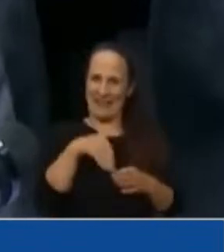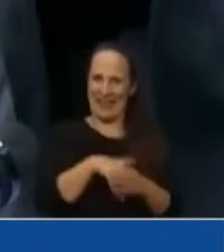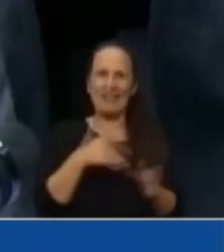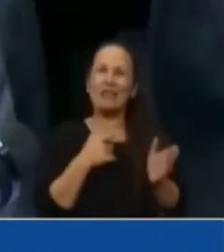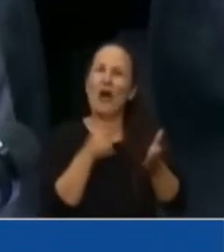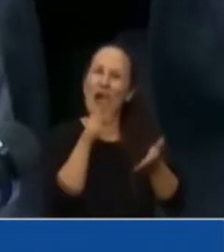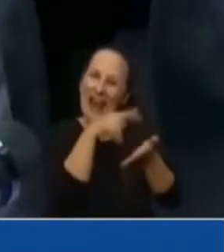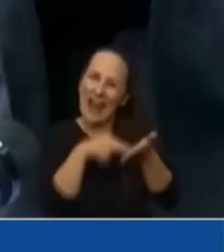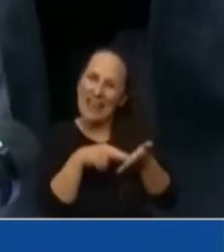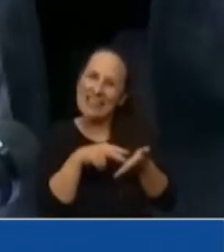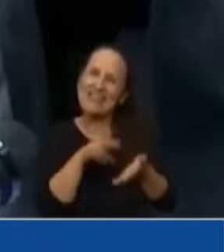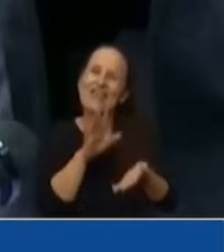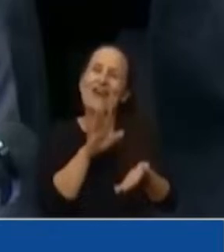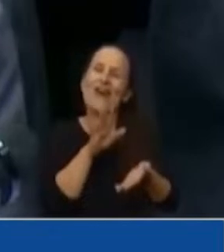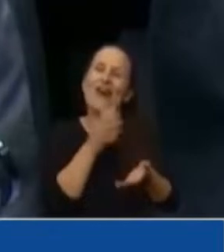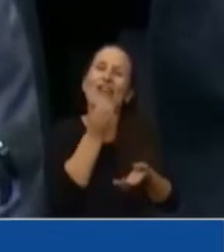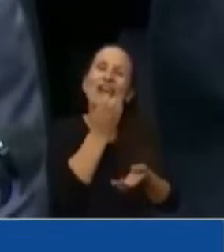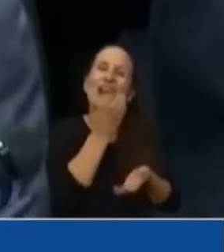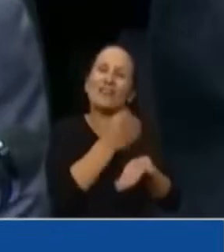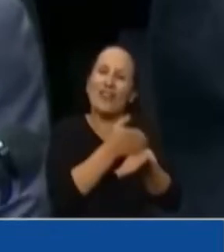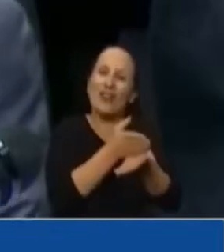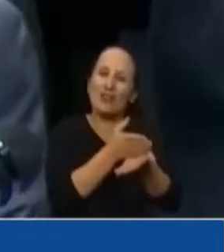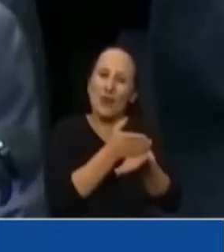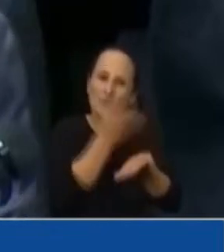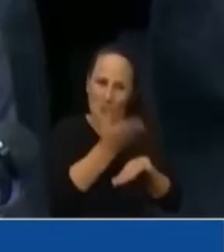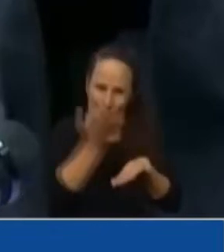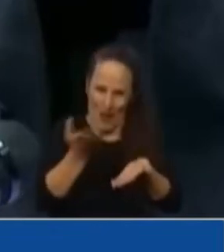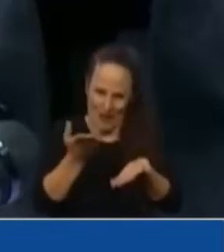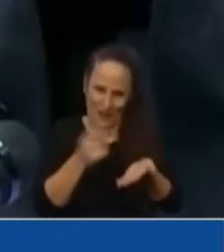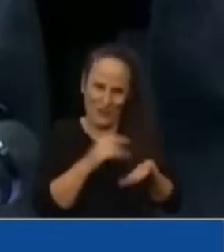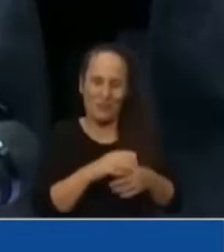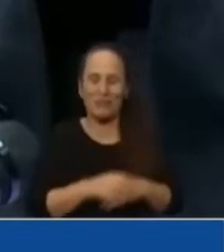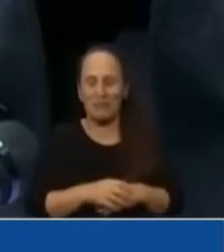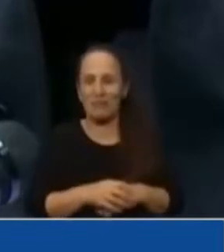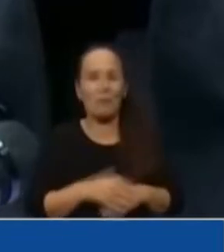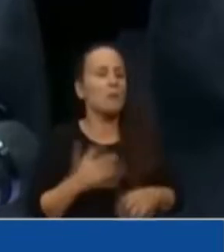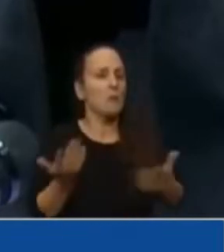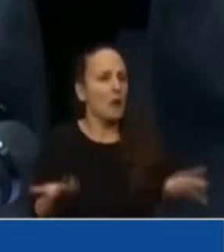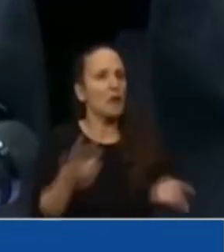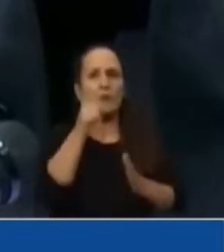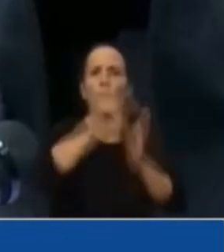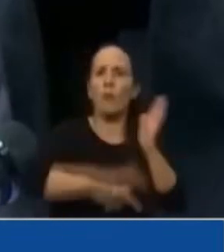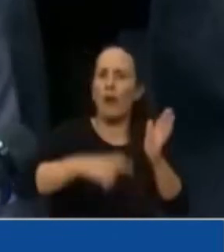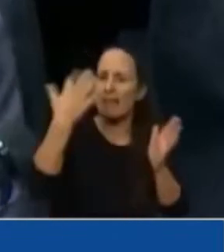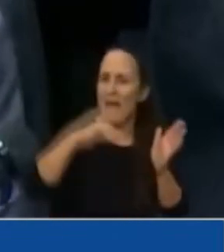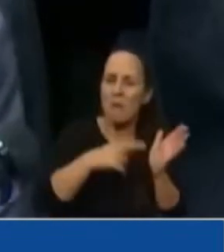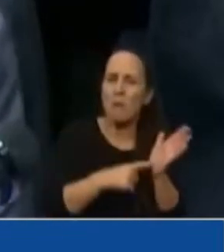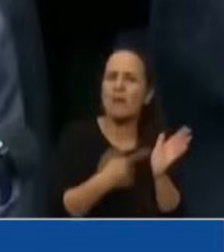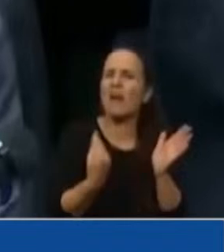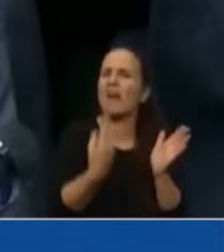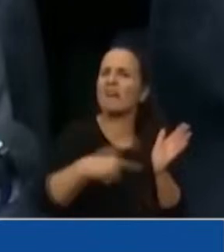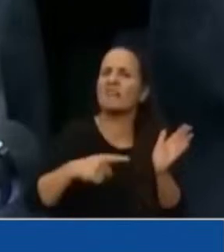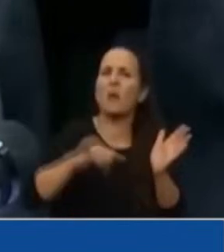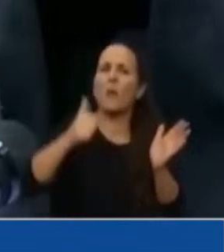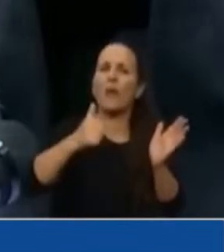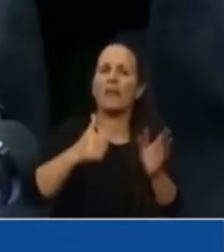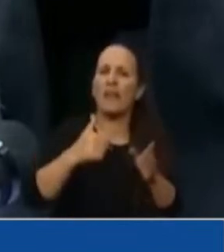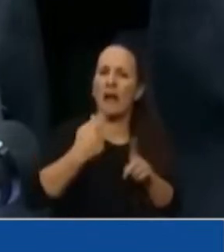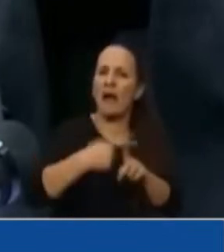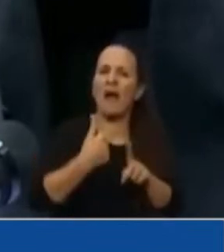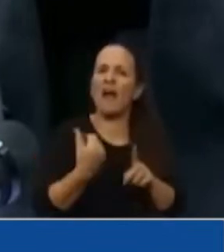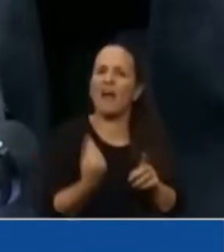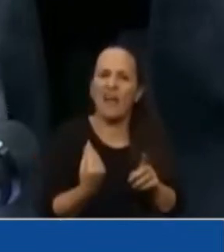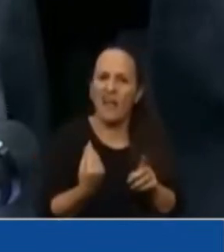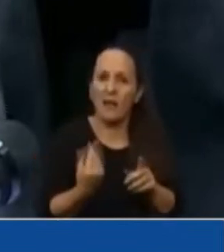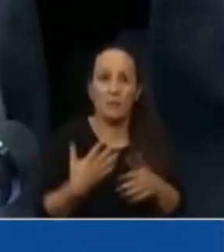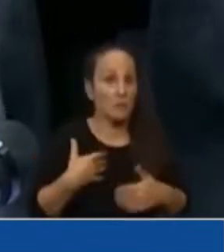textual esta Declaración de los Derechos Humanos. ¿Qué ventajas tiene la boleta única de papel? La primera es que todo ciudadano que